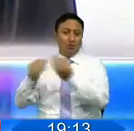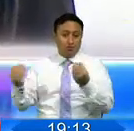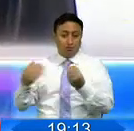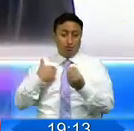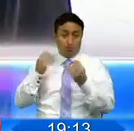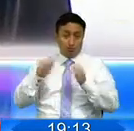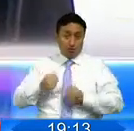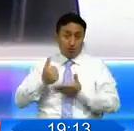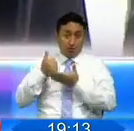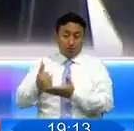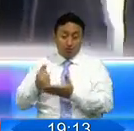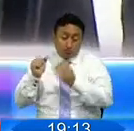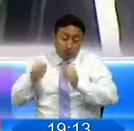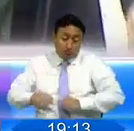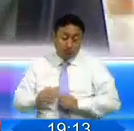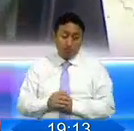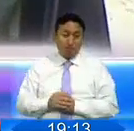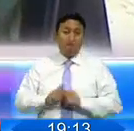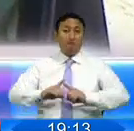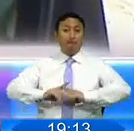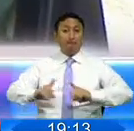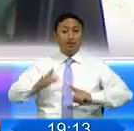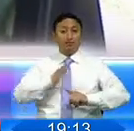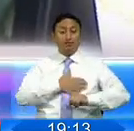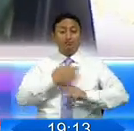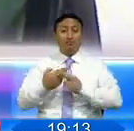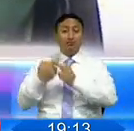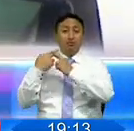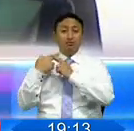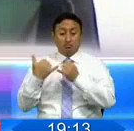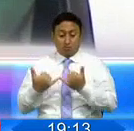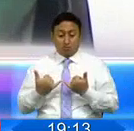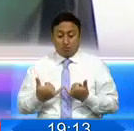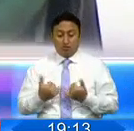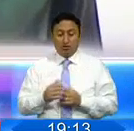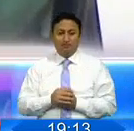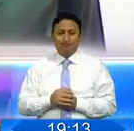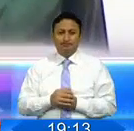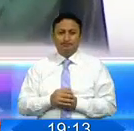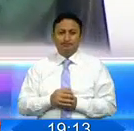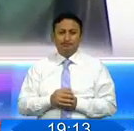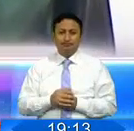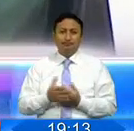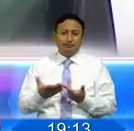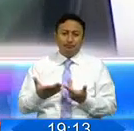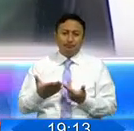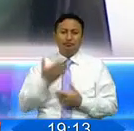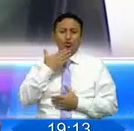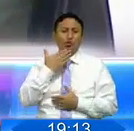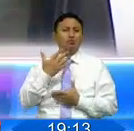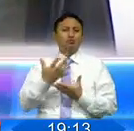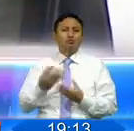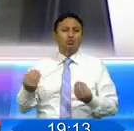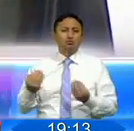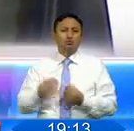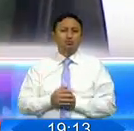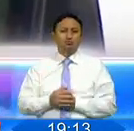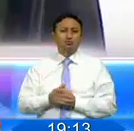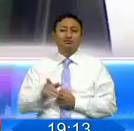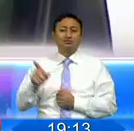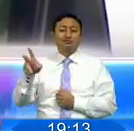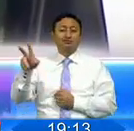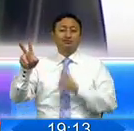ayudar nosotros así lo haremos. Sin embargo, nuestra tarea en este momento es, claro, encontrar una solución al tema de la